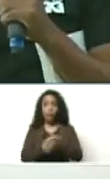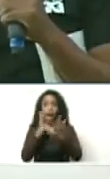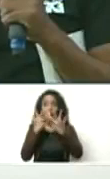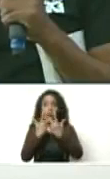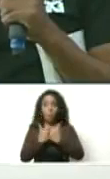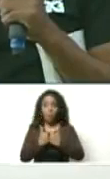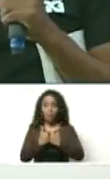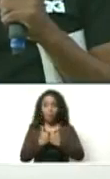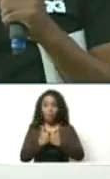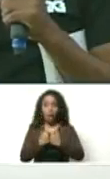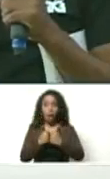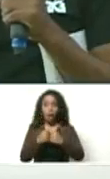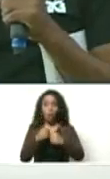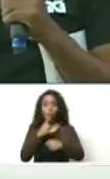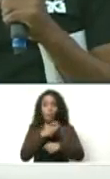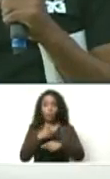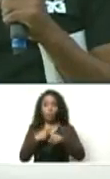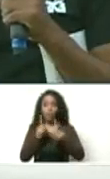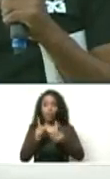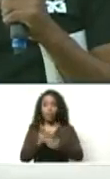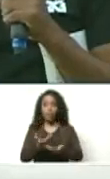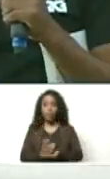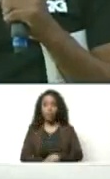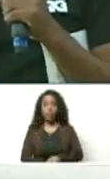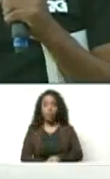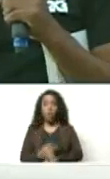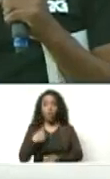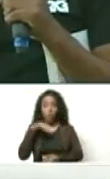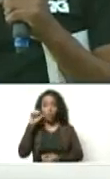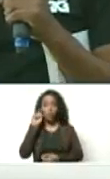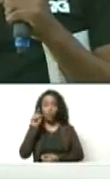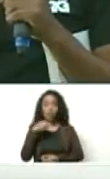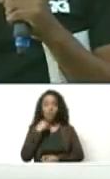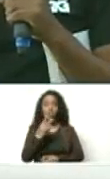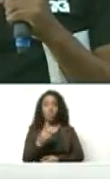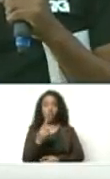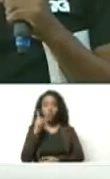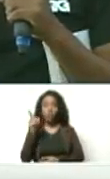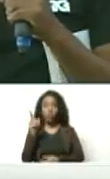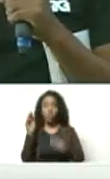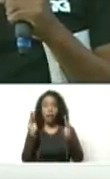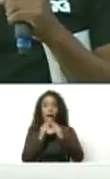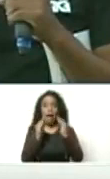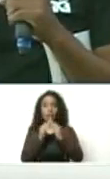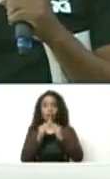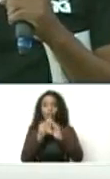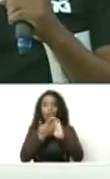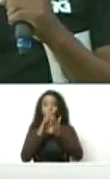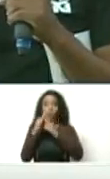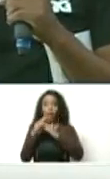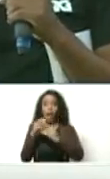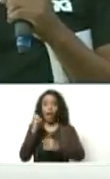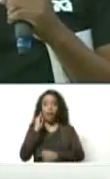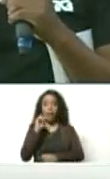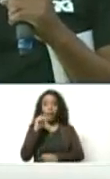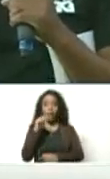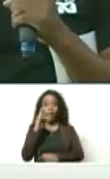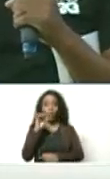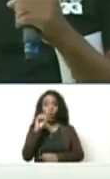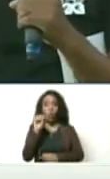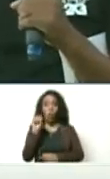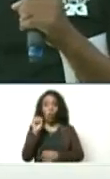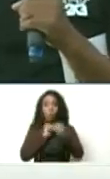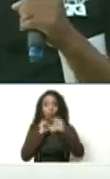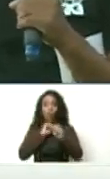a usted. Entiendo, porque si tú eres vocero de la hacienda y de la comuna Indio Rangel, las